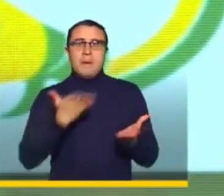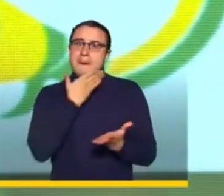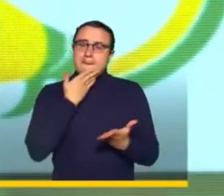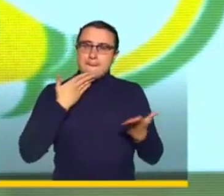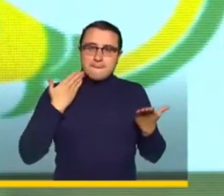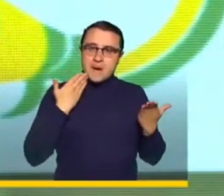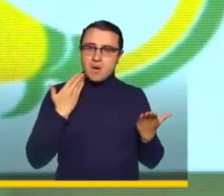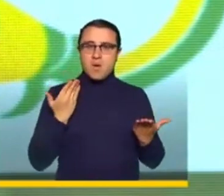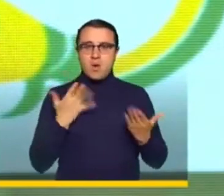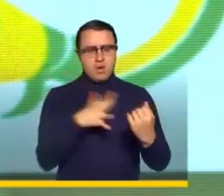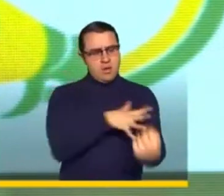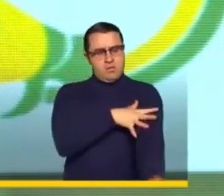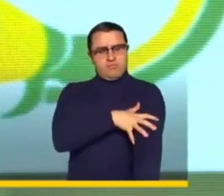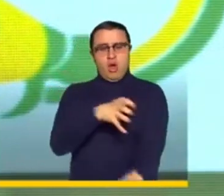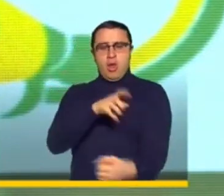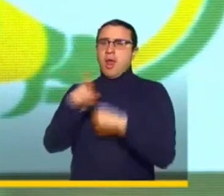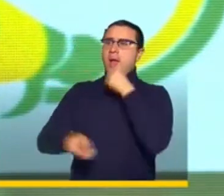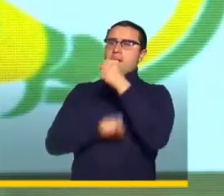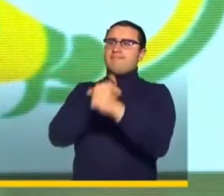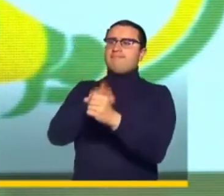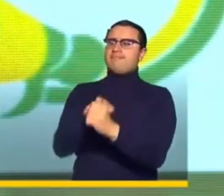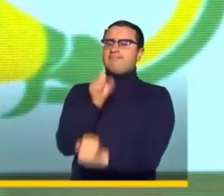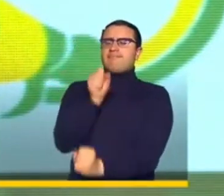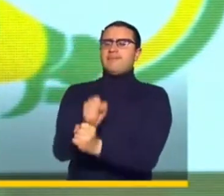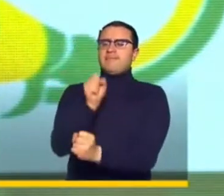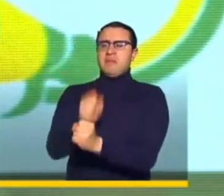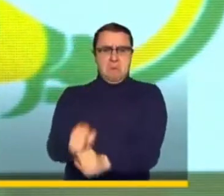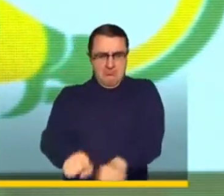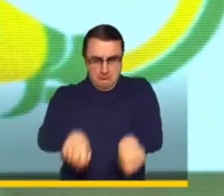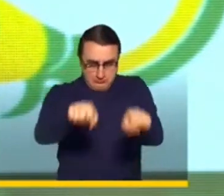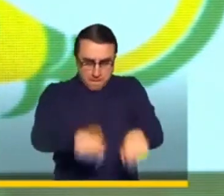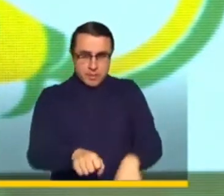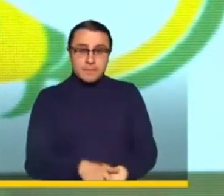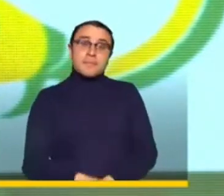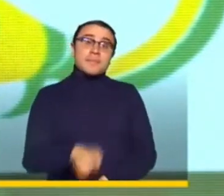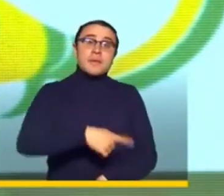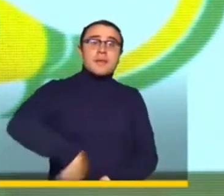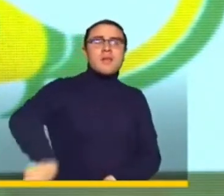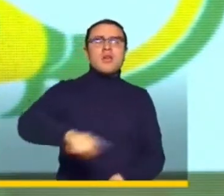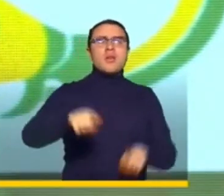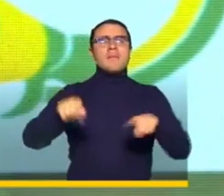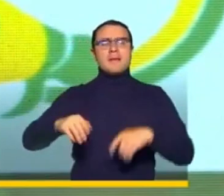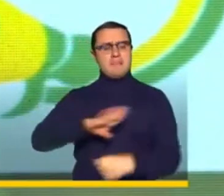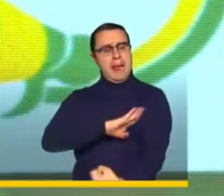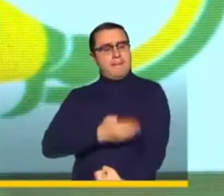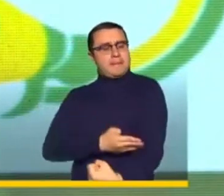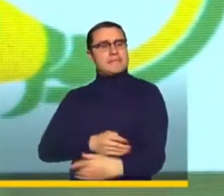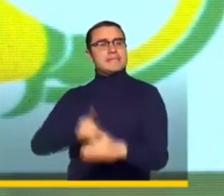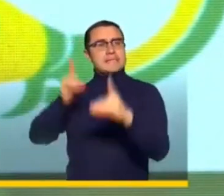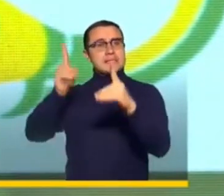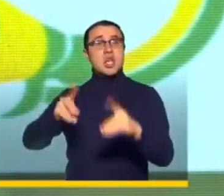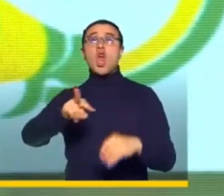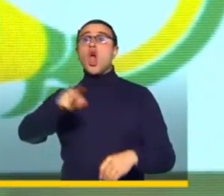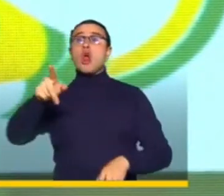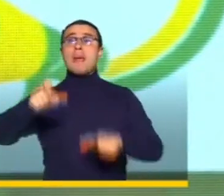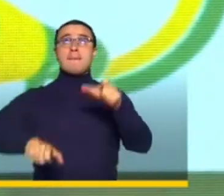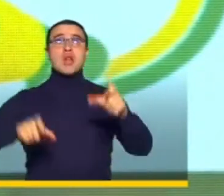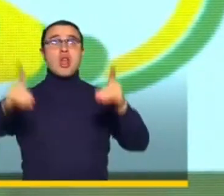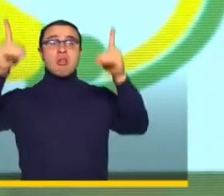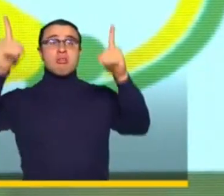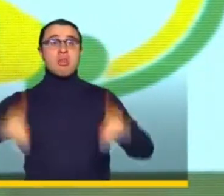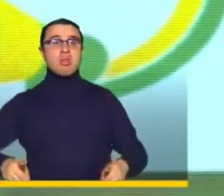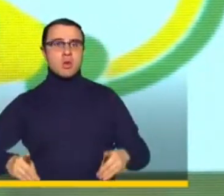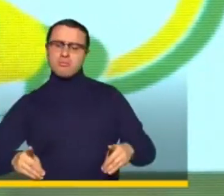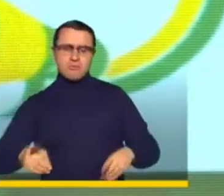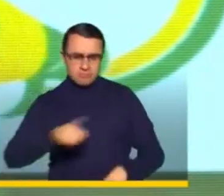para poder trabajar. El poder es capacidad de decidir y no de que otros decidan por